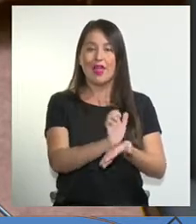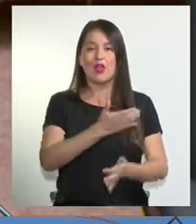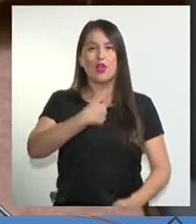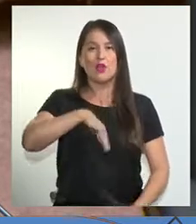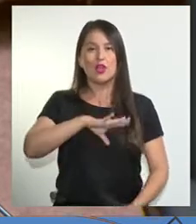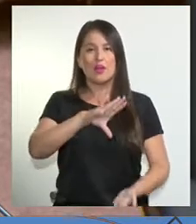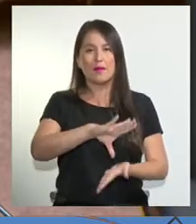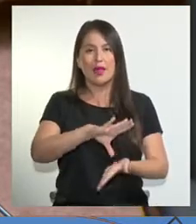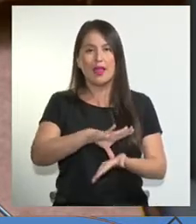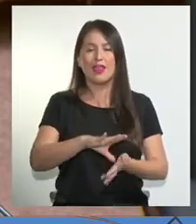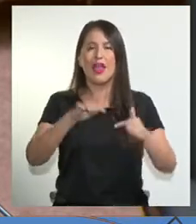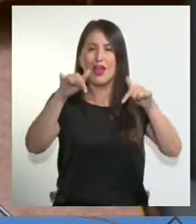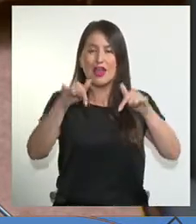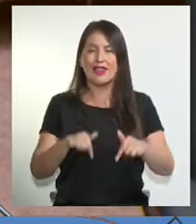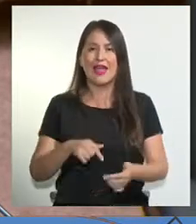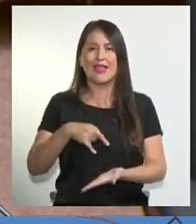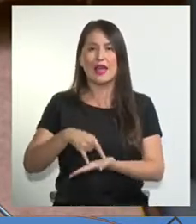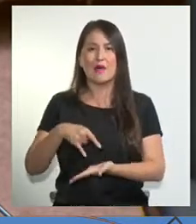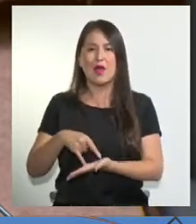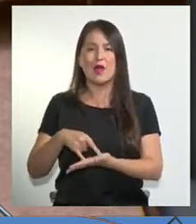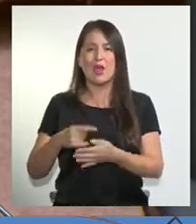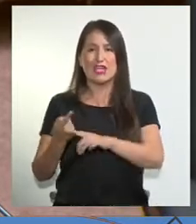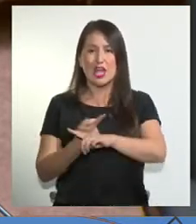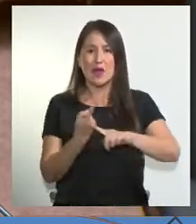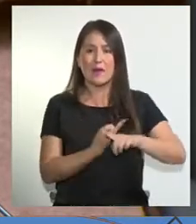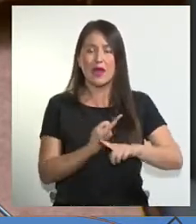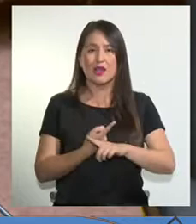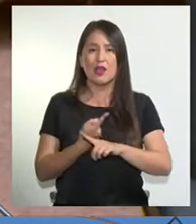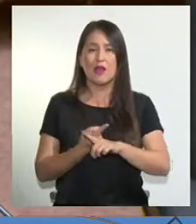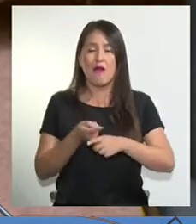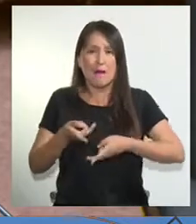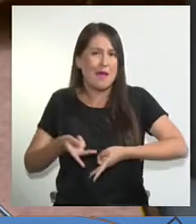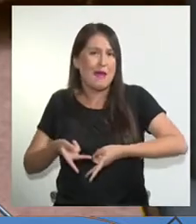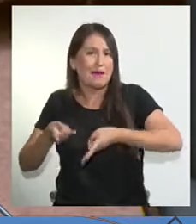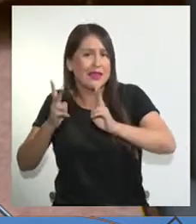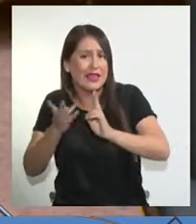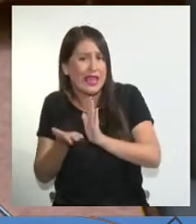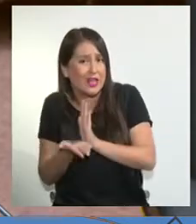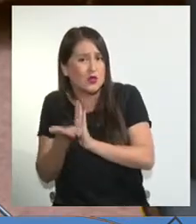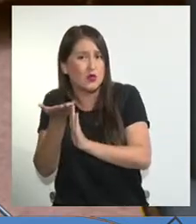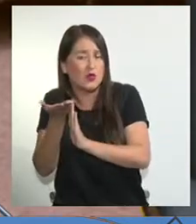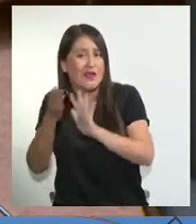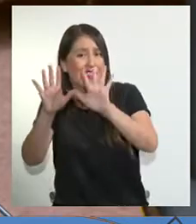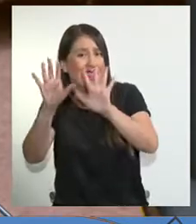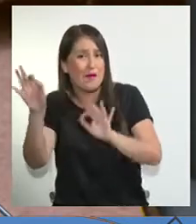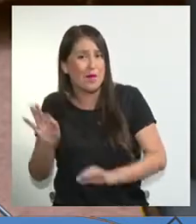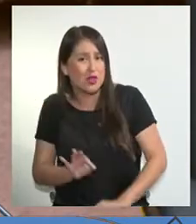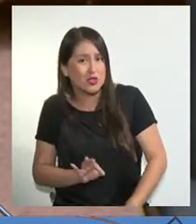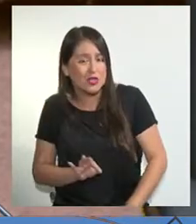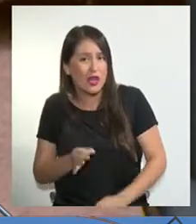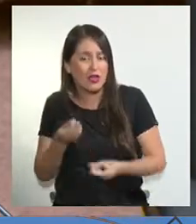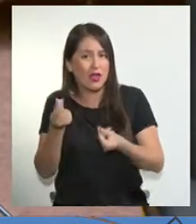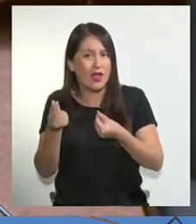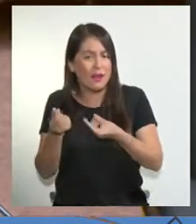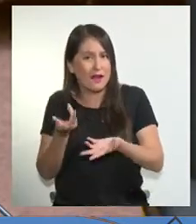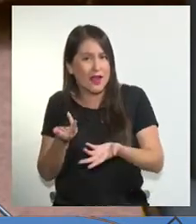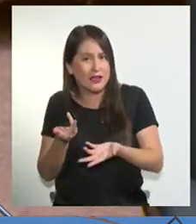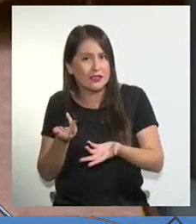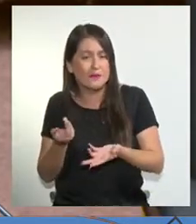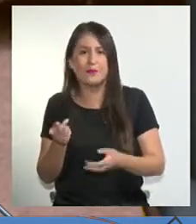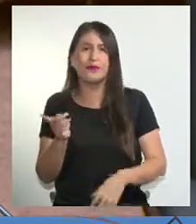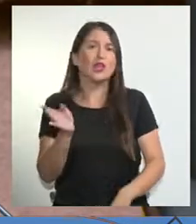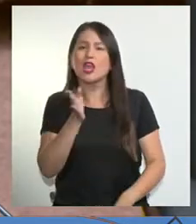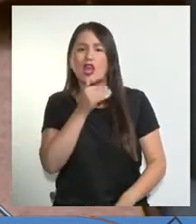día en este Parlamento se discute si es que le vamos a permitir que suban el 10% de los precios que no